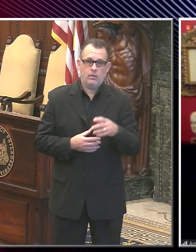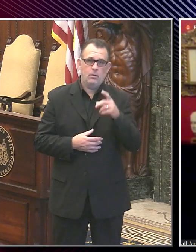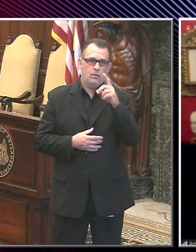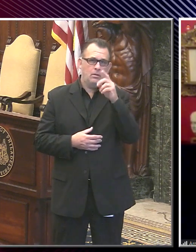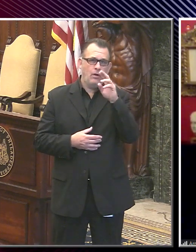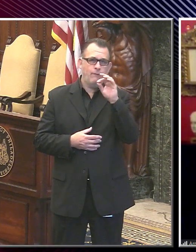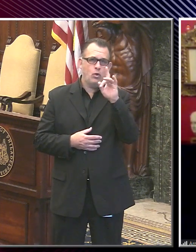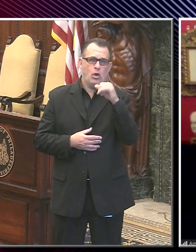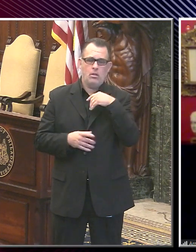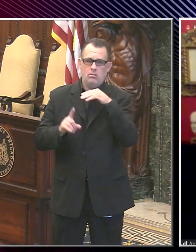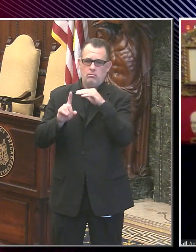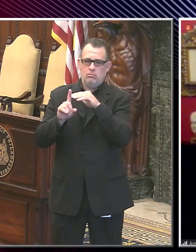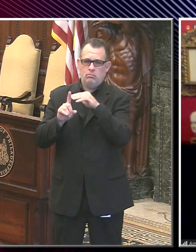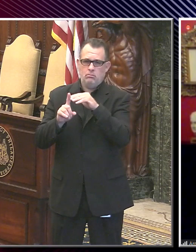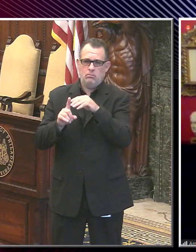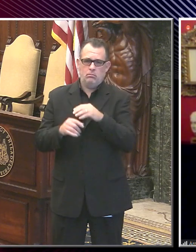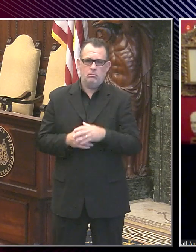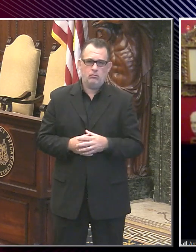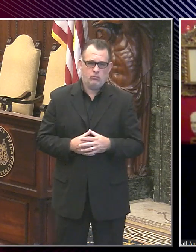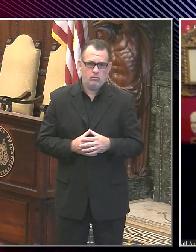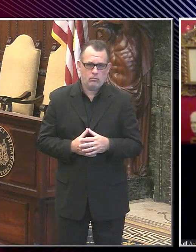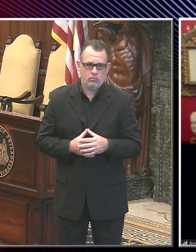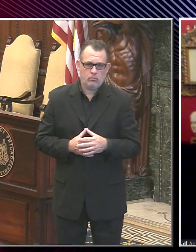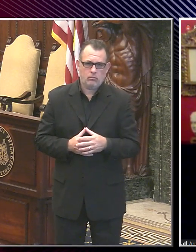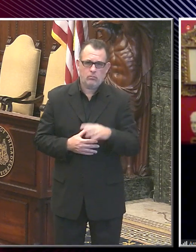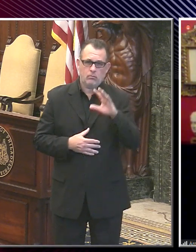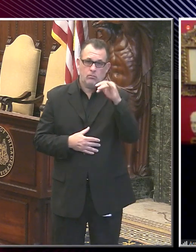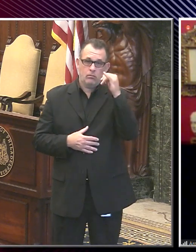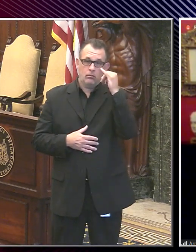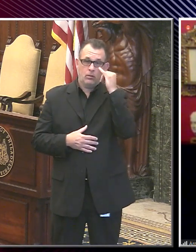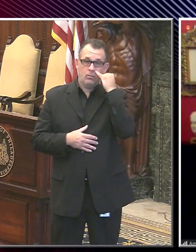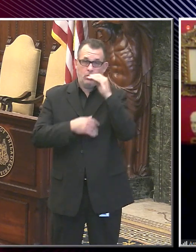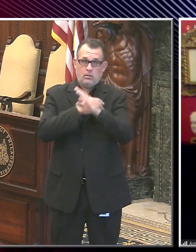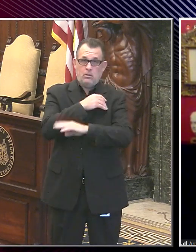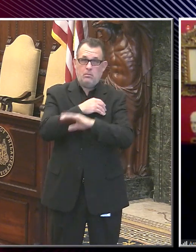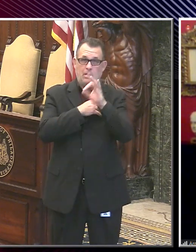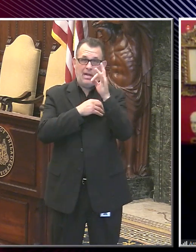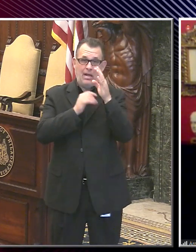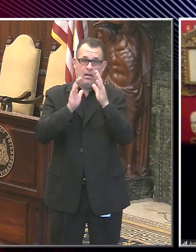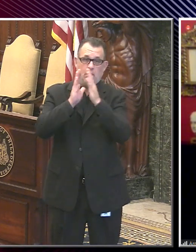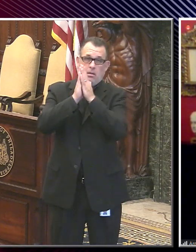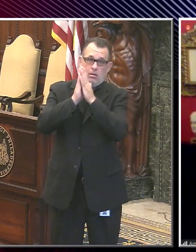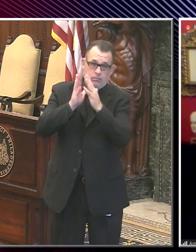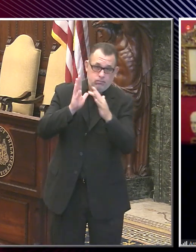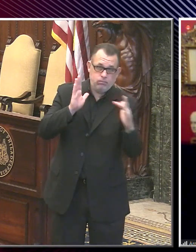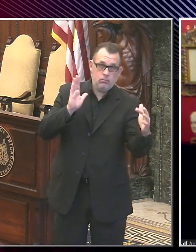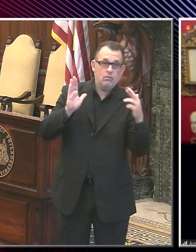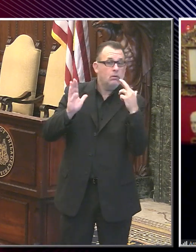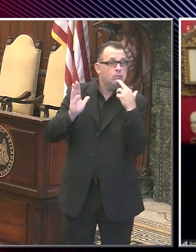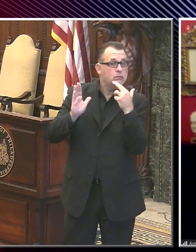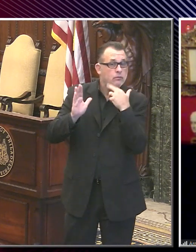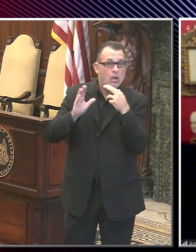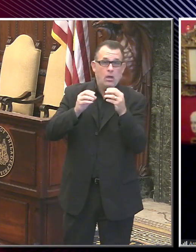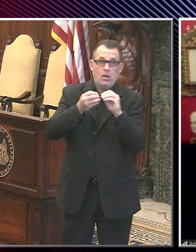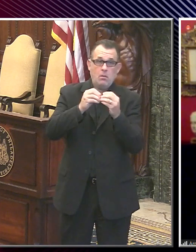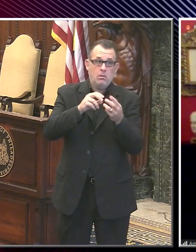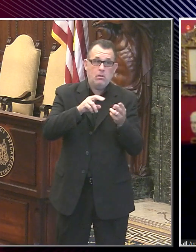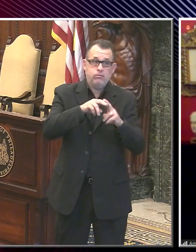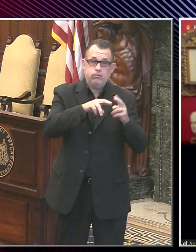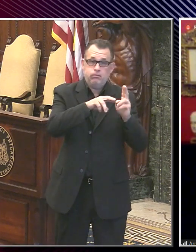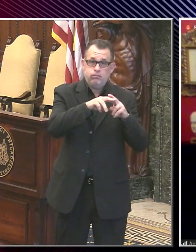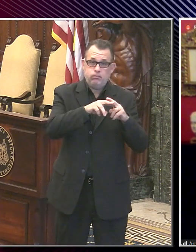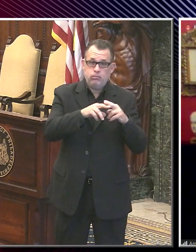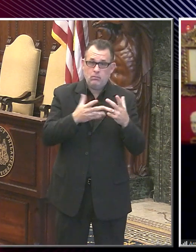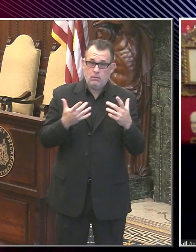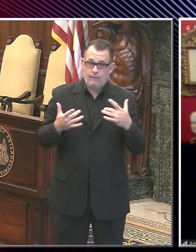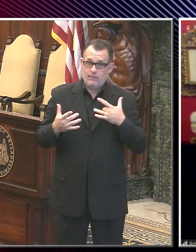if after September the 8th, there's an increase in cases and the restaurants have to be delayed in their opening, or there are further restrictions